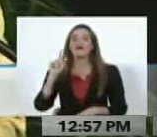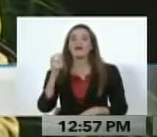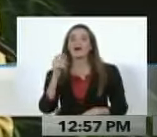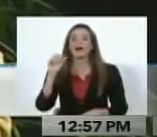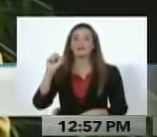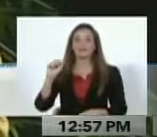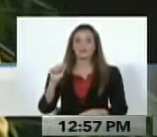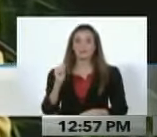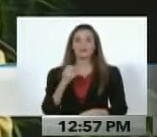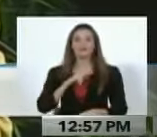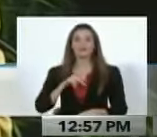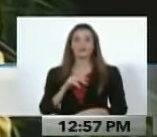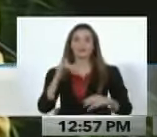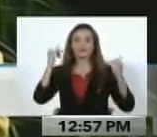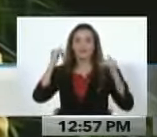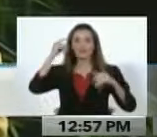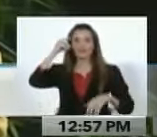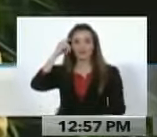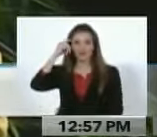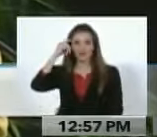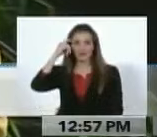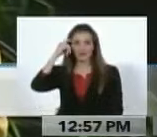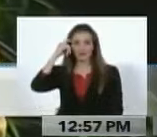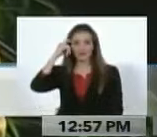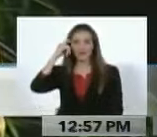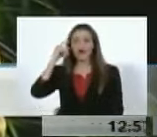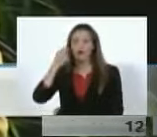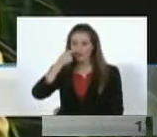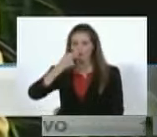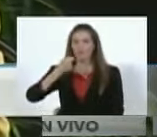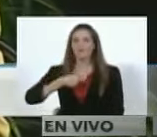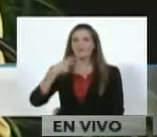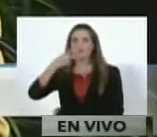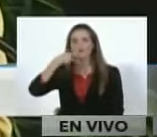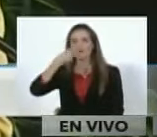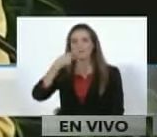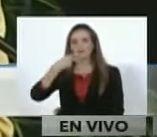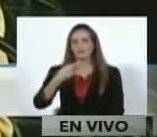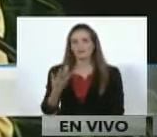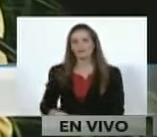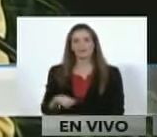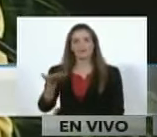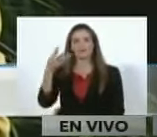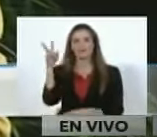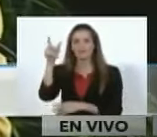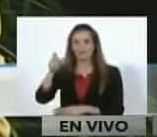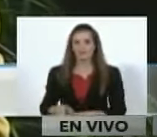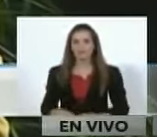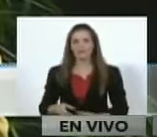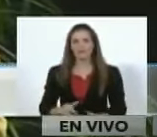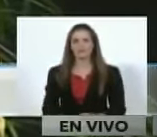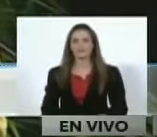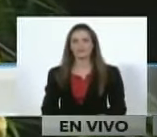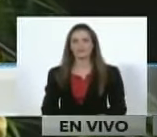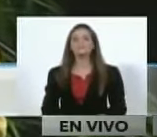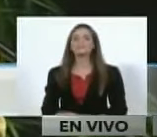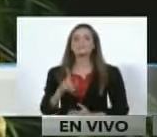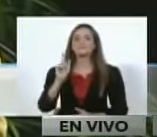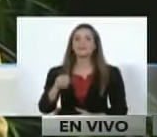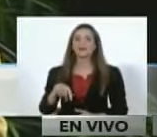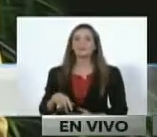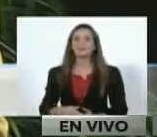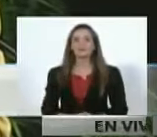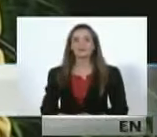cual nosotros celebramos ese día. Célebre hombre político e insigne venezolano que está